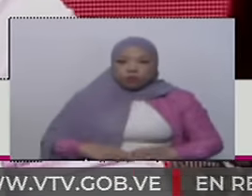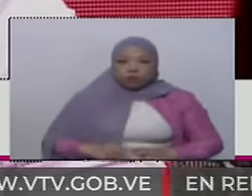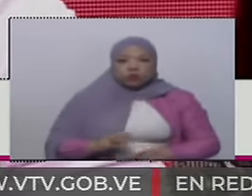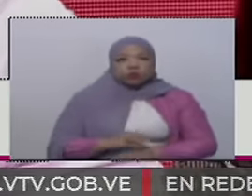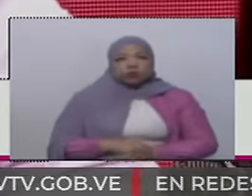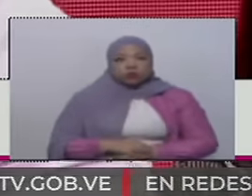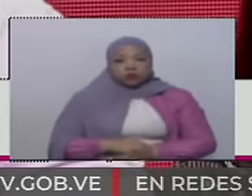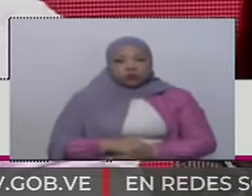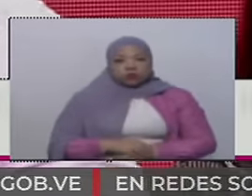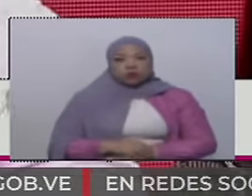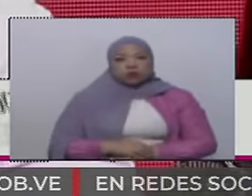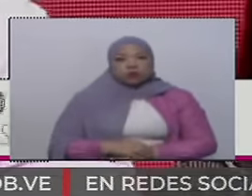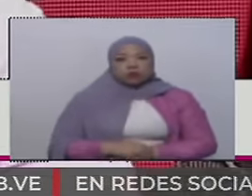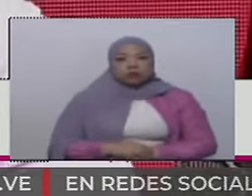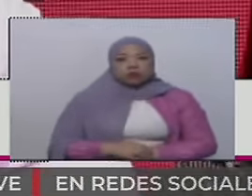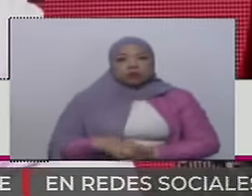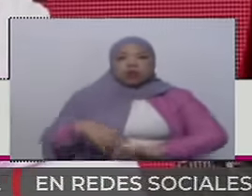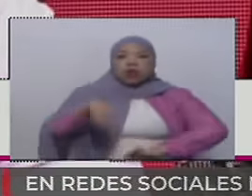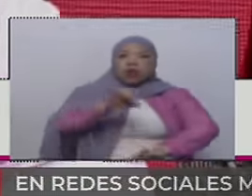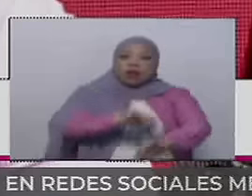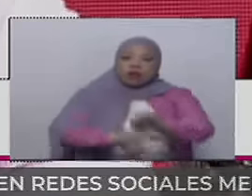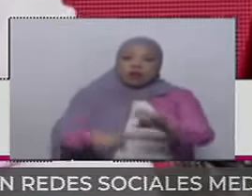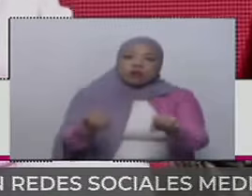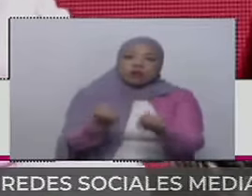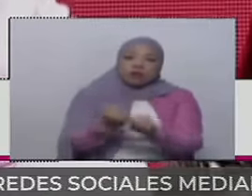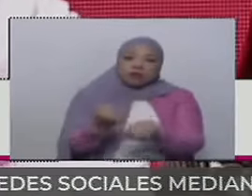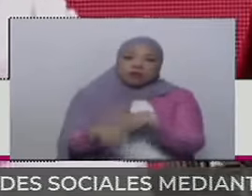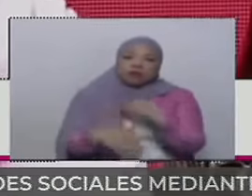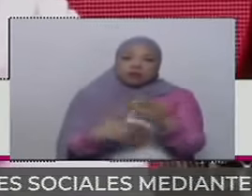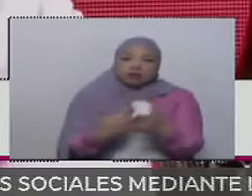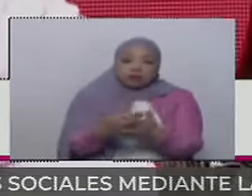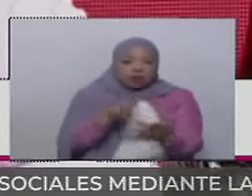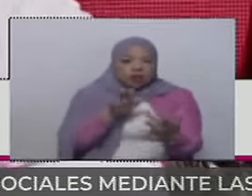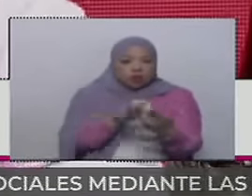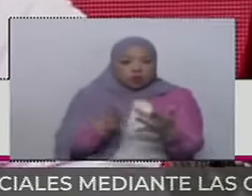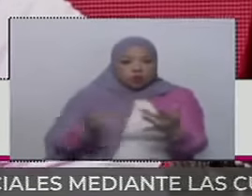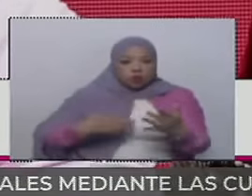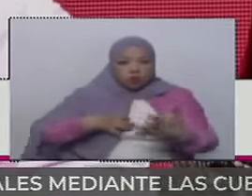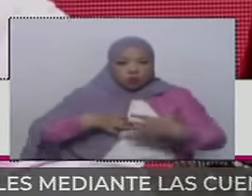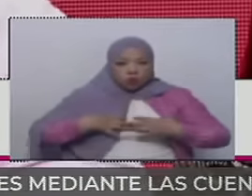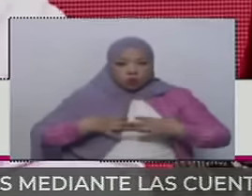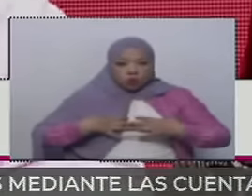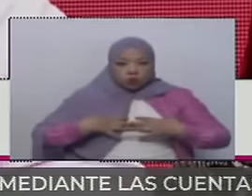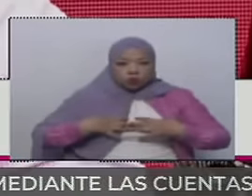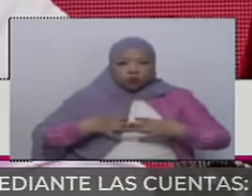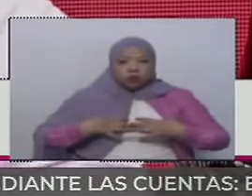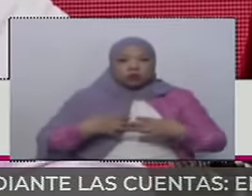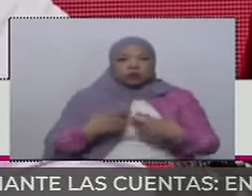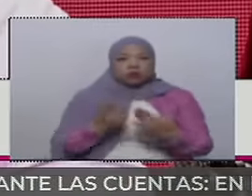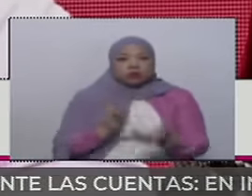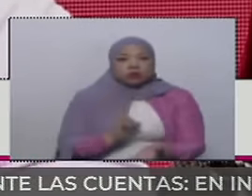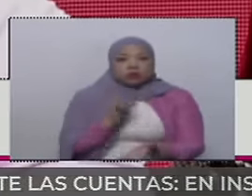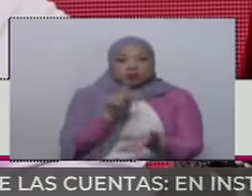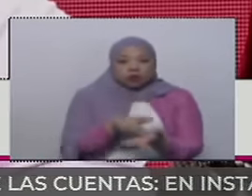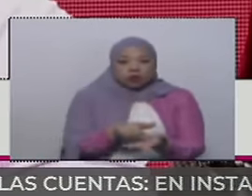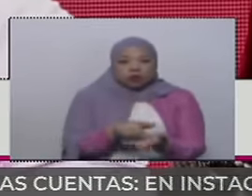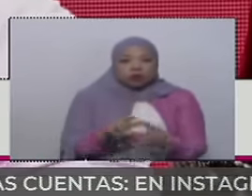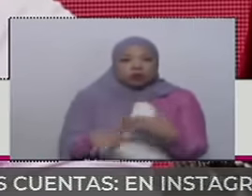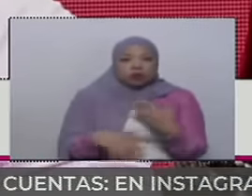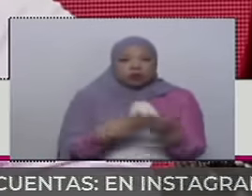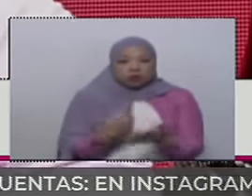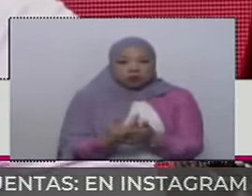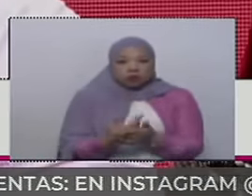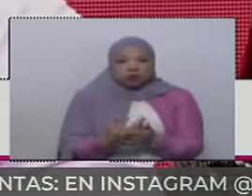Es importante la prevención, que nos toquemos, que asistamos a